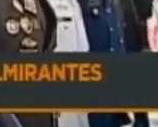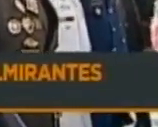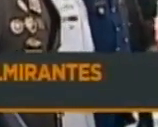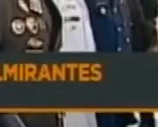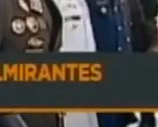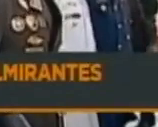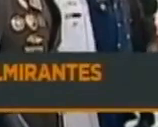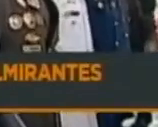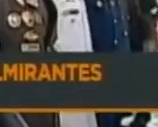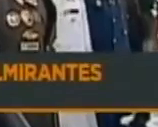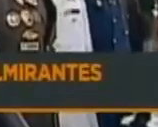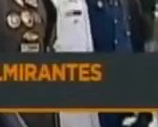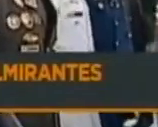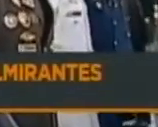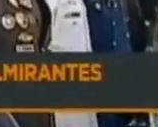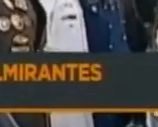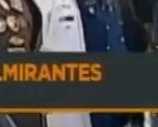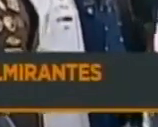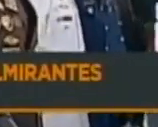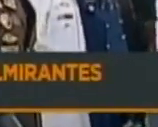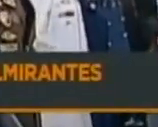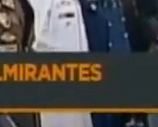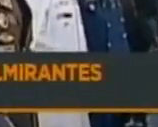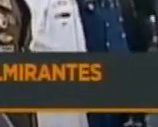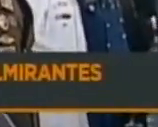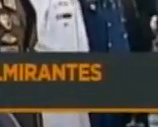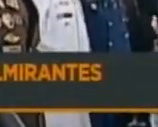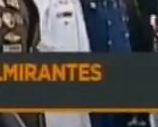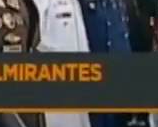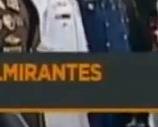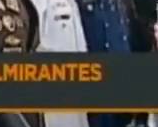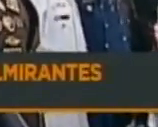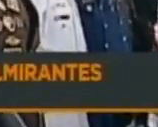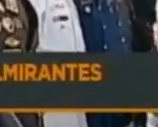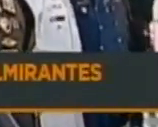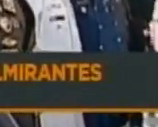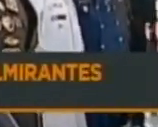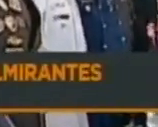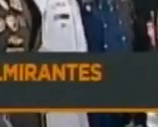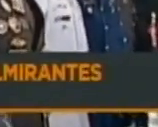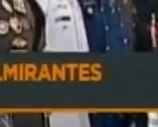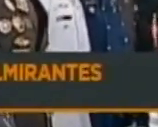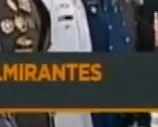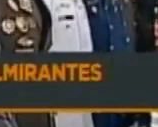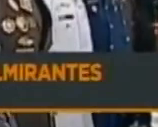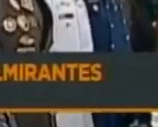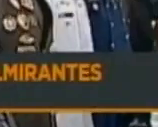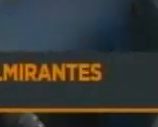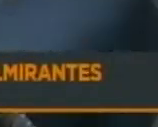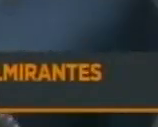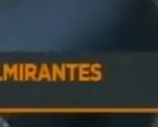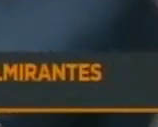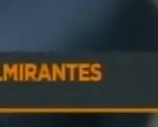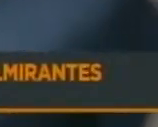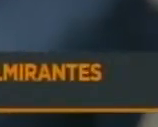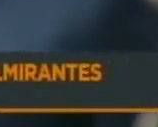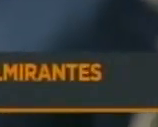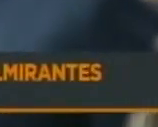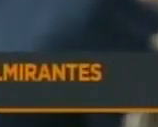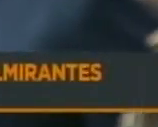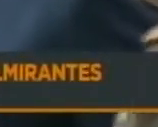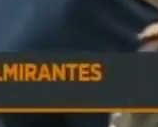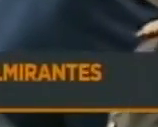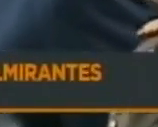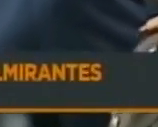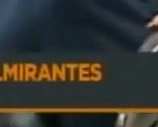manteniendo nuestro juramento de defender la patria y sus instituciones hasta perder la vida si fuera